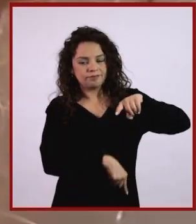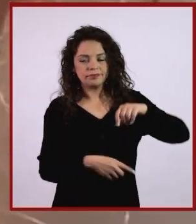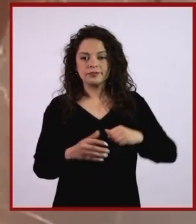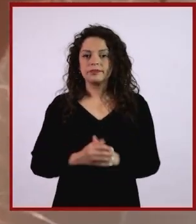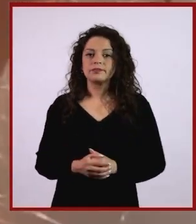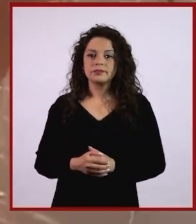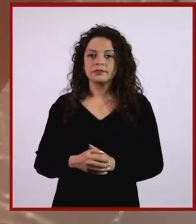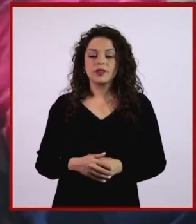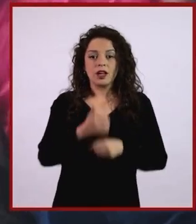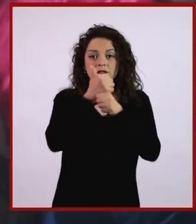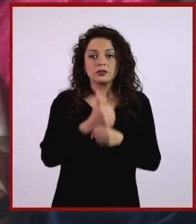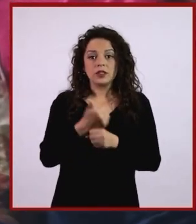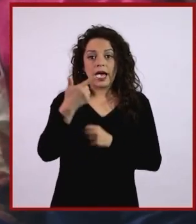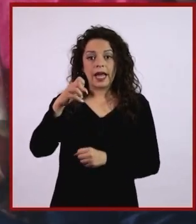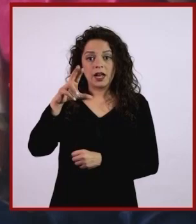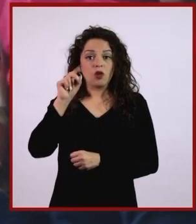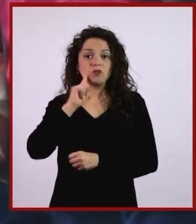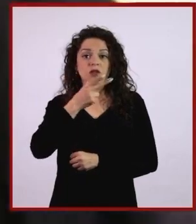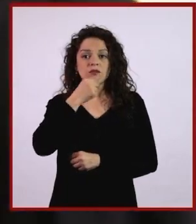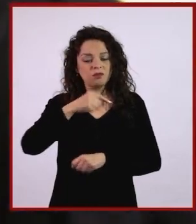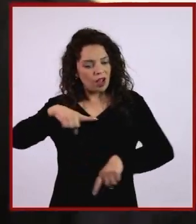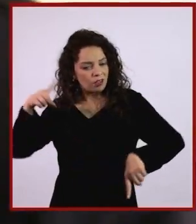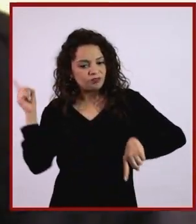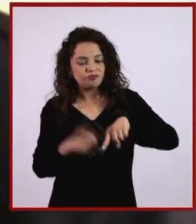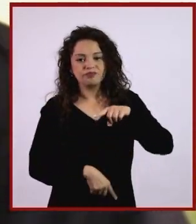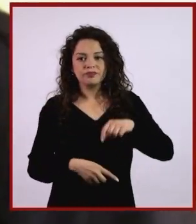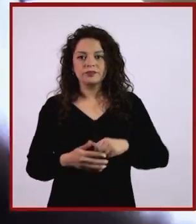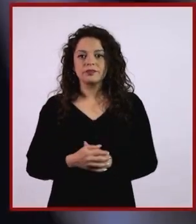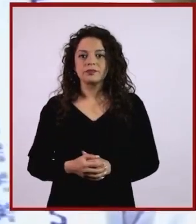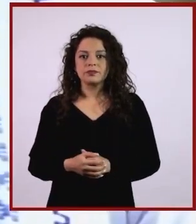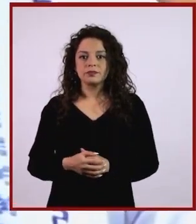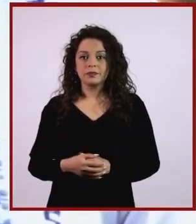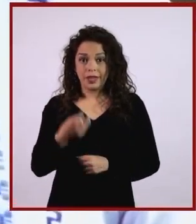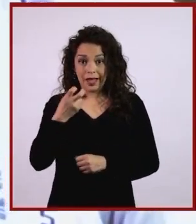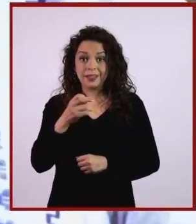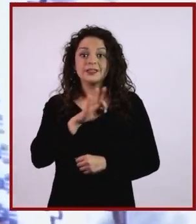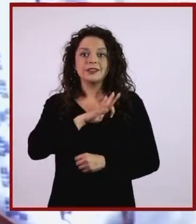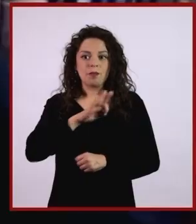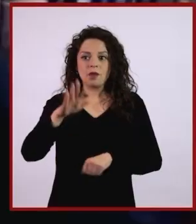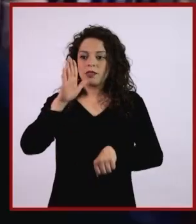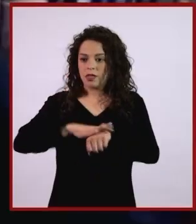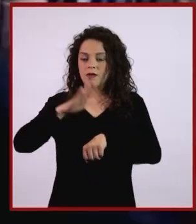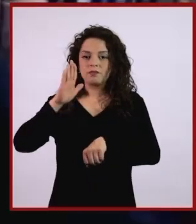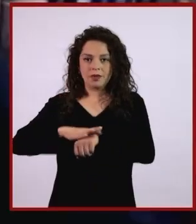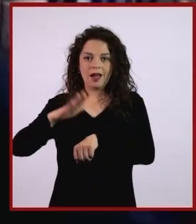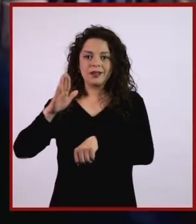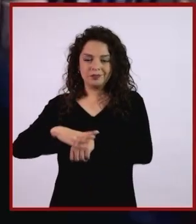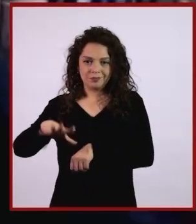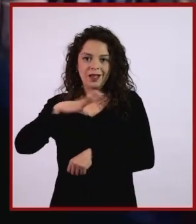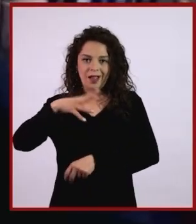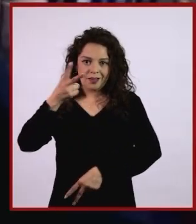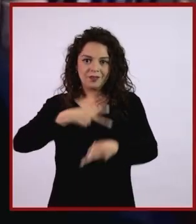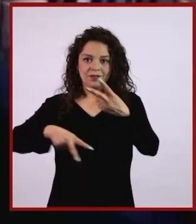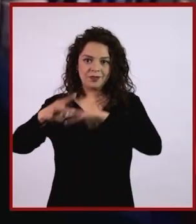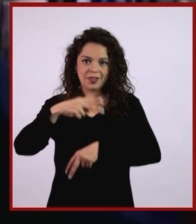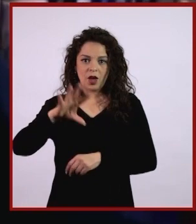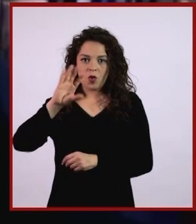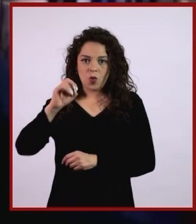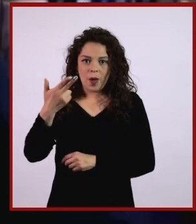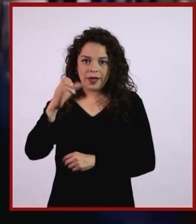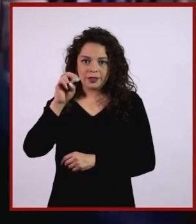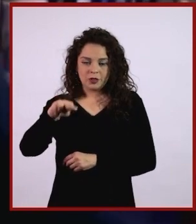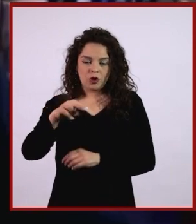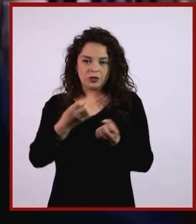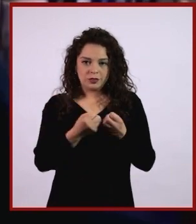social, combatir la violencia de género, combatir el racismo. Esos consensos pueden ir generando mayor cohesión social y eso puede